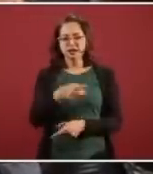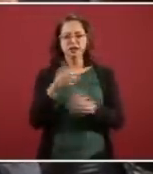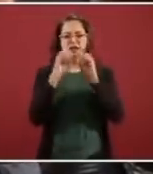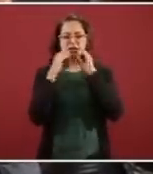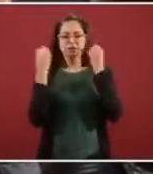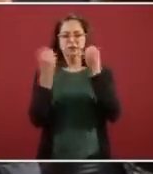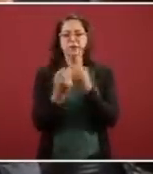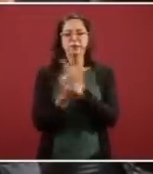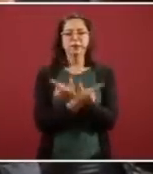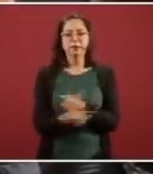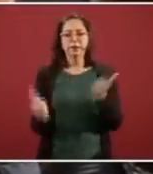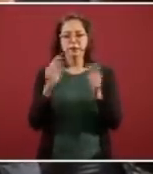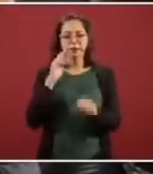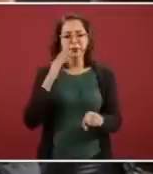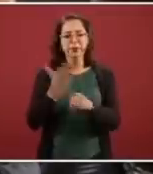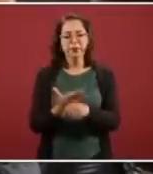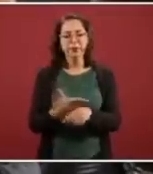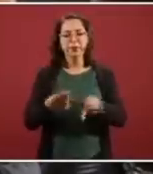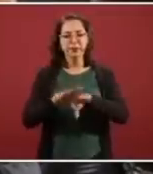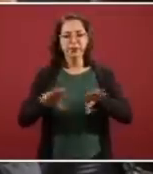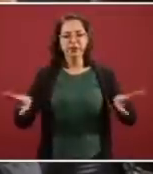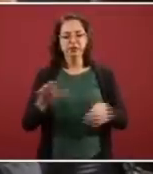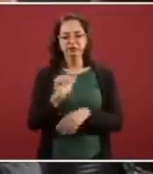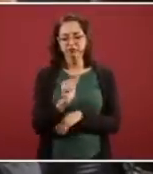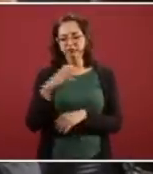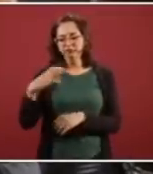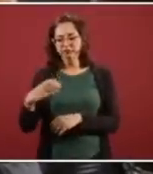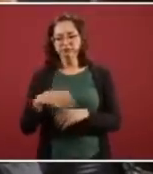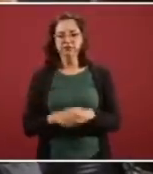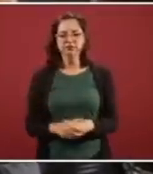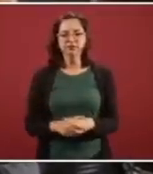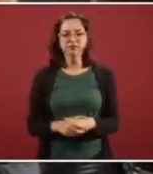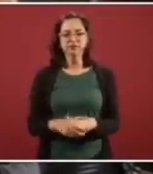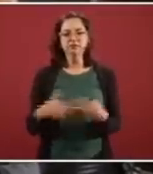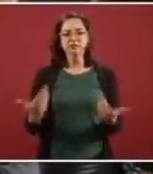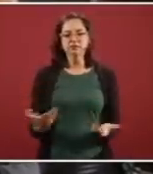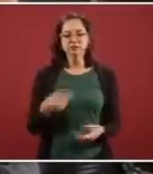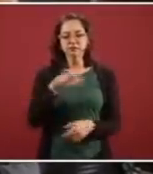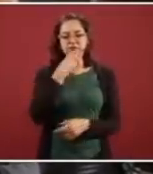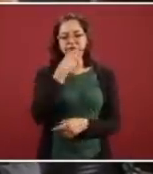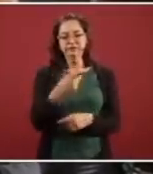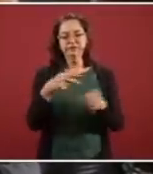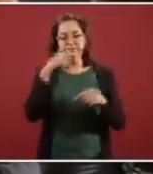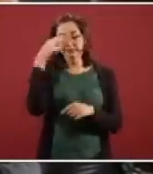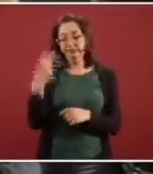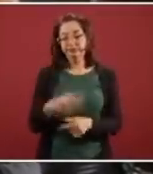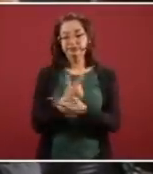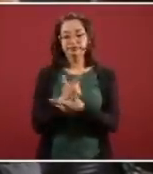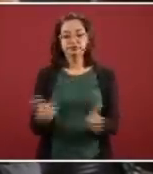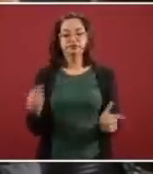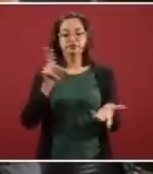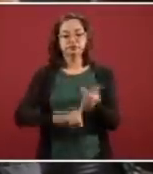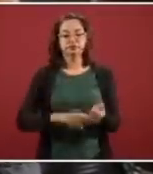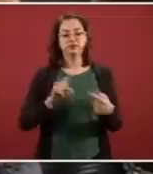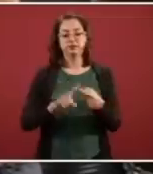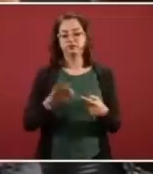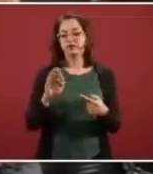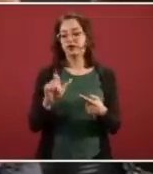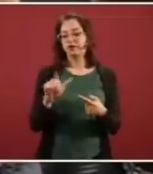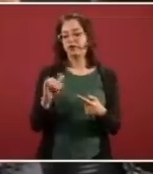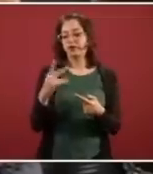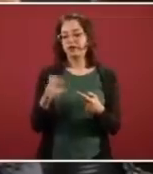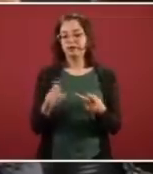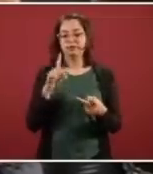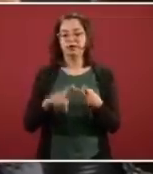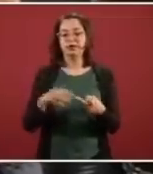civil Libertad y Responsabilidad Democrática, AC, que se ostenta como México Libre y donde participan Felipe Calderón y